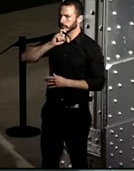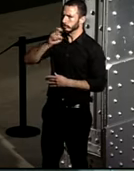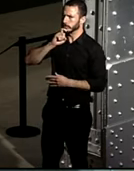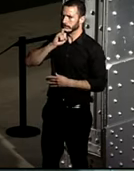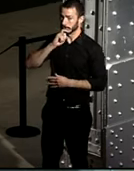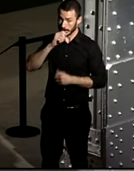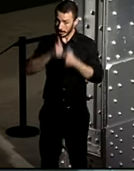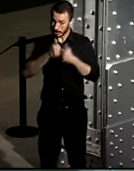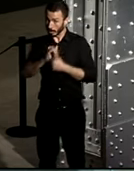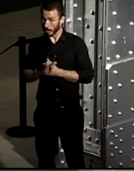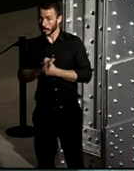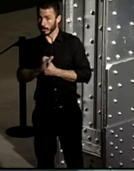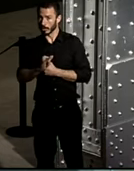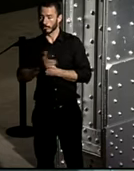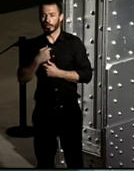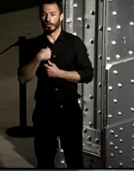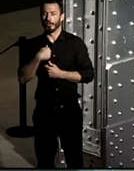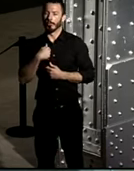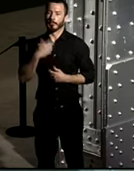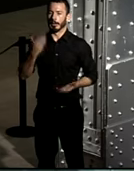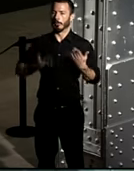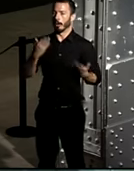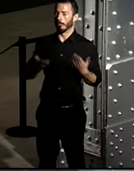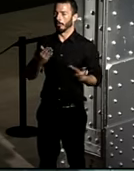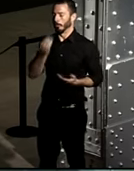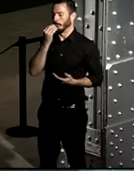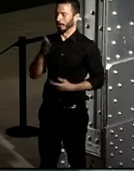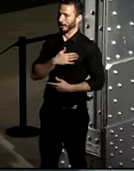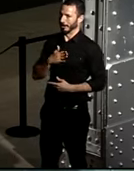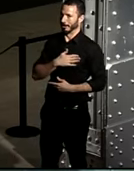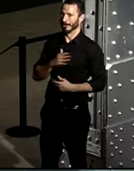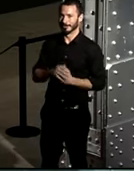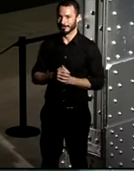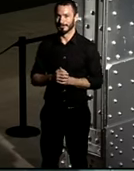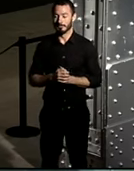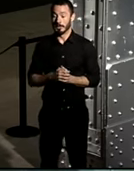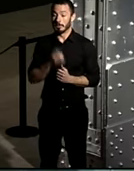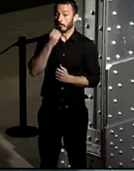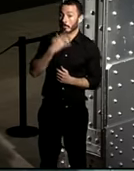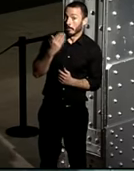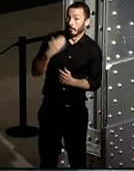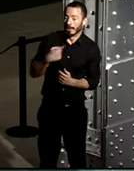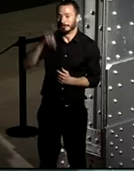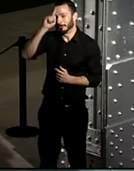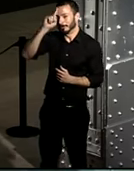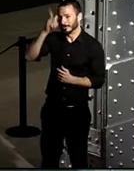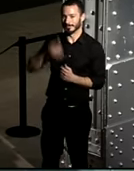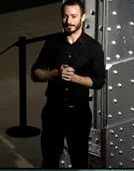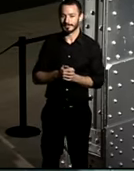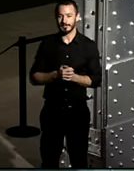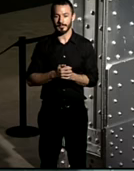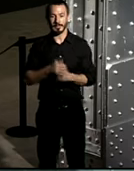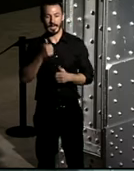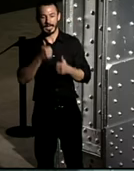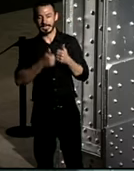exámenes así, casi al uso? Evalúo con mucha generosidad. Bien. O sea que no sé si está bien. No a los exámenes ni a